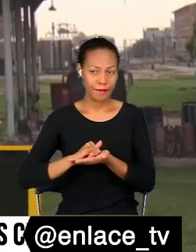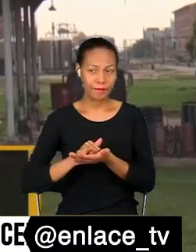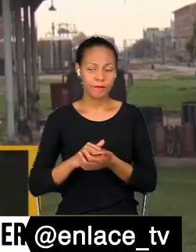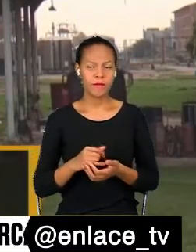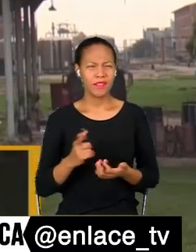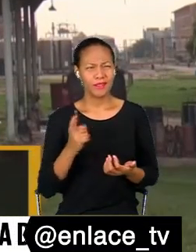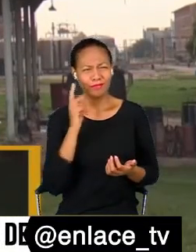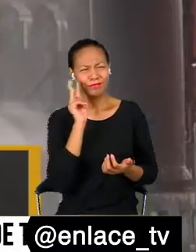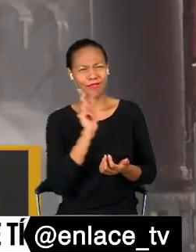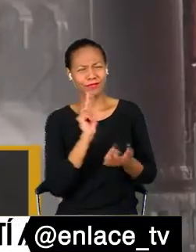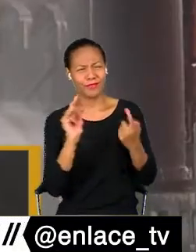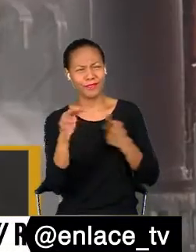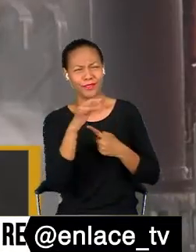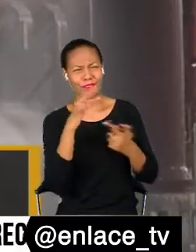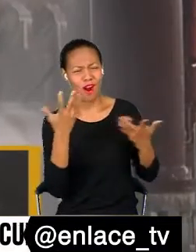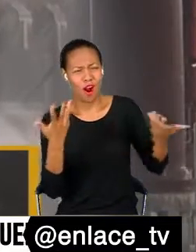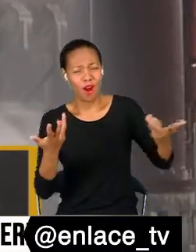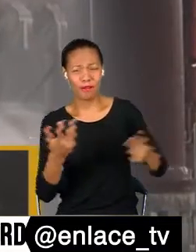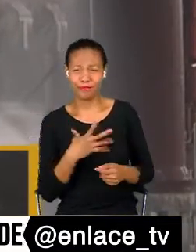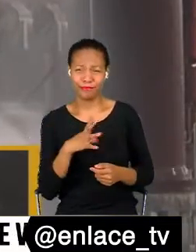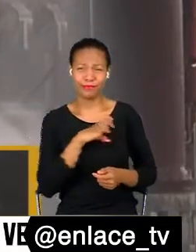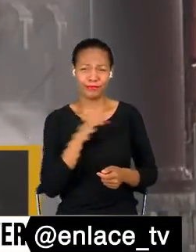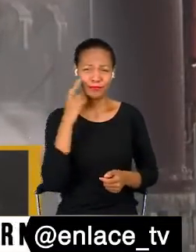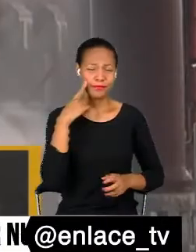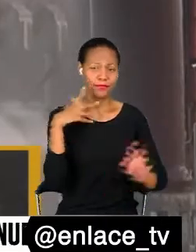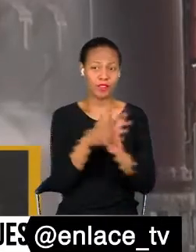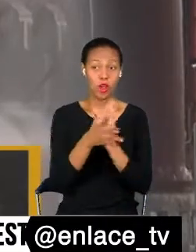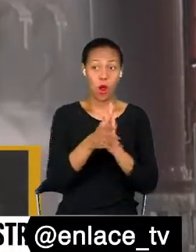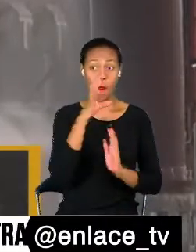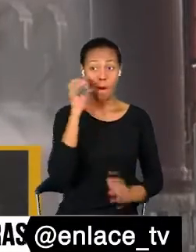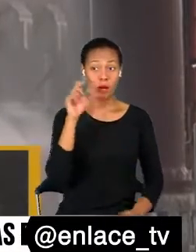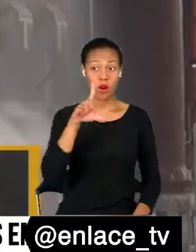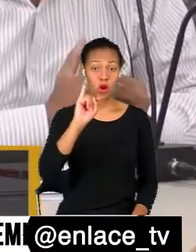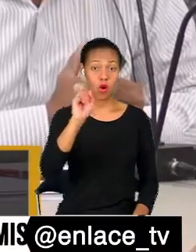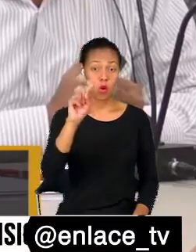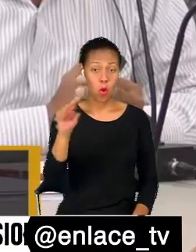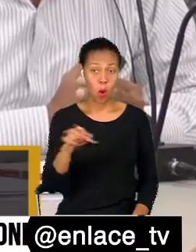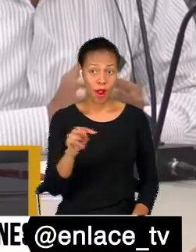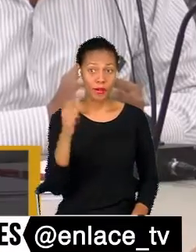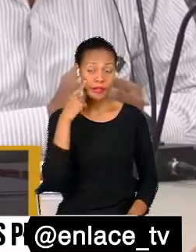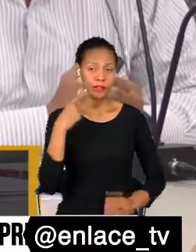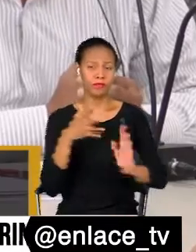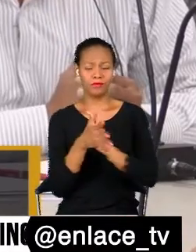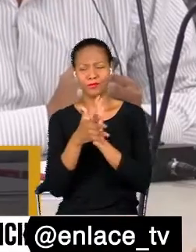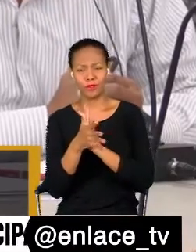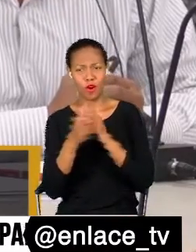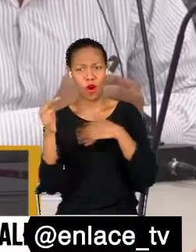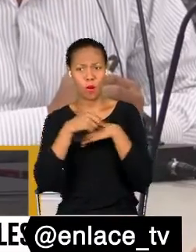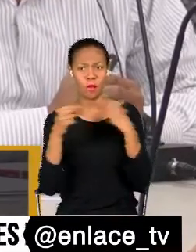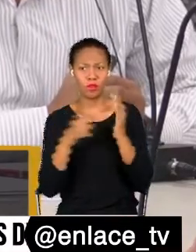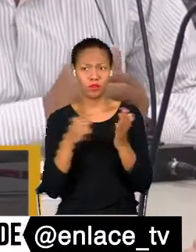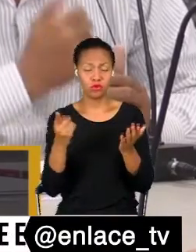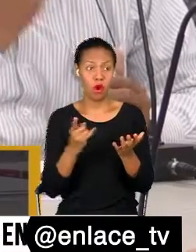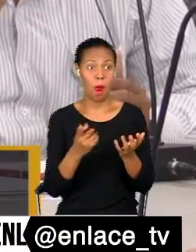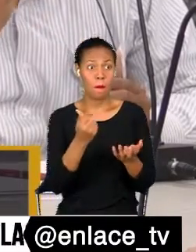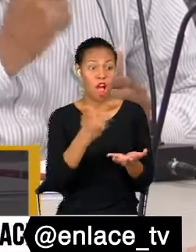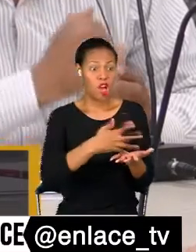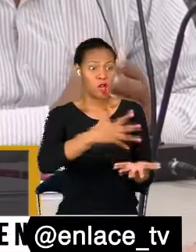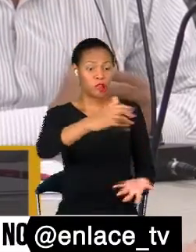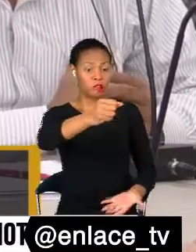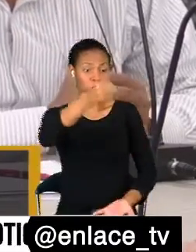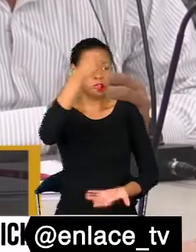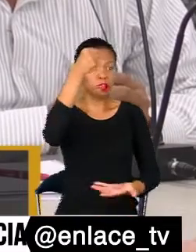esta factoría de abonos nitrogenados. Luis Alfonso Cruzado, presidente de Sintra Fertikol, cuestionó lo que calificó como un millonario cobro a la empresa